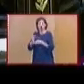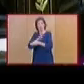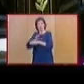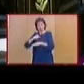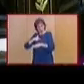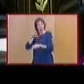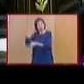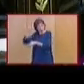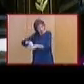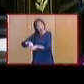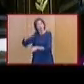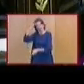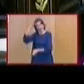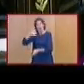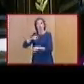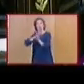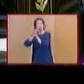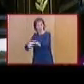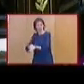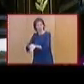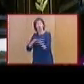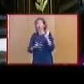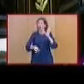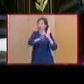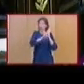además, está plasmado en la Constitución.